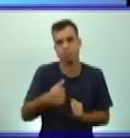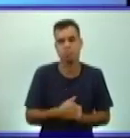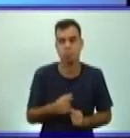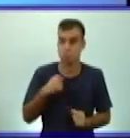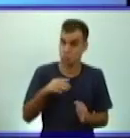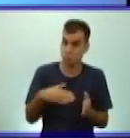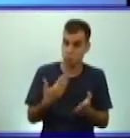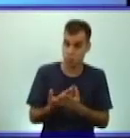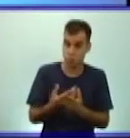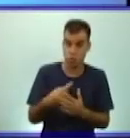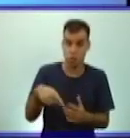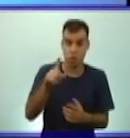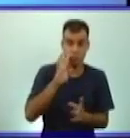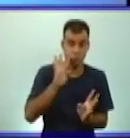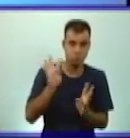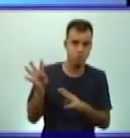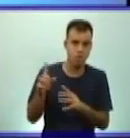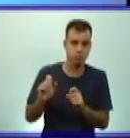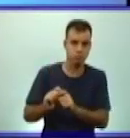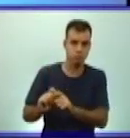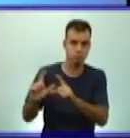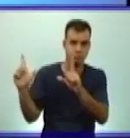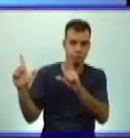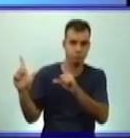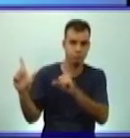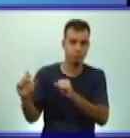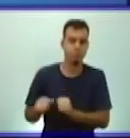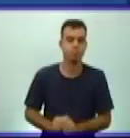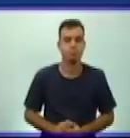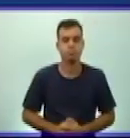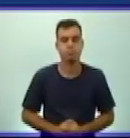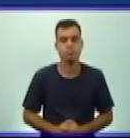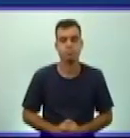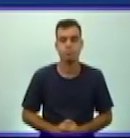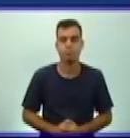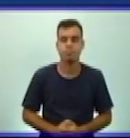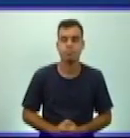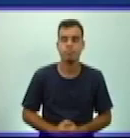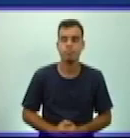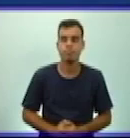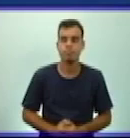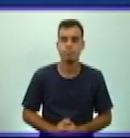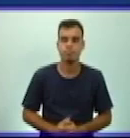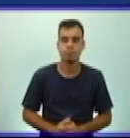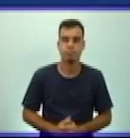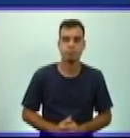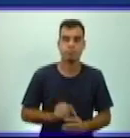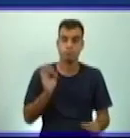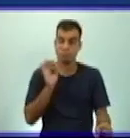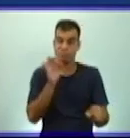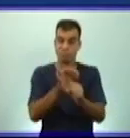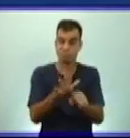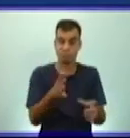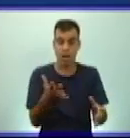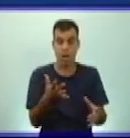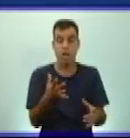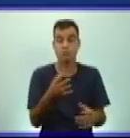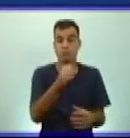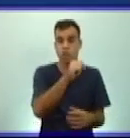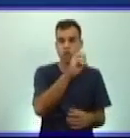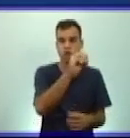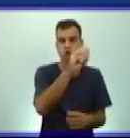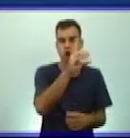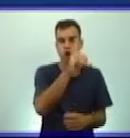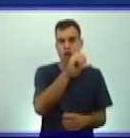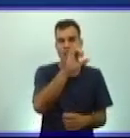visualización de la siguiente diapositiva, donde por supuesto comenzamos con el concepto de sólido rígido, como aparece